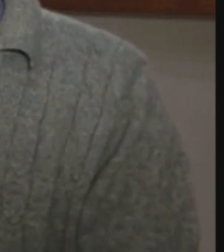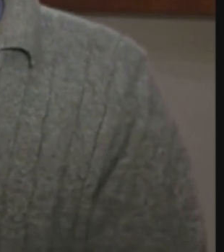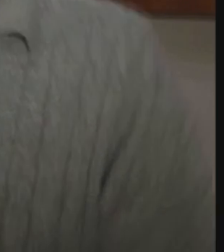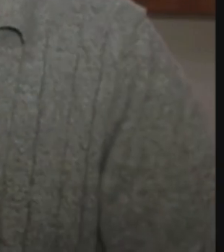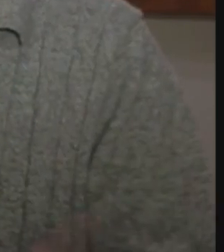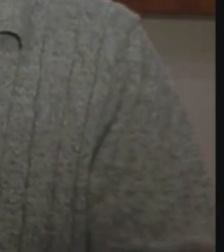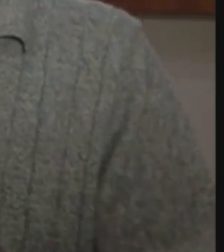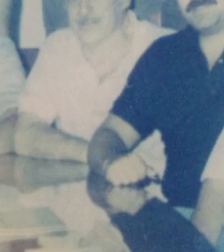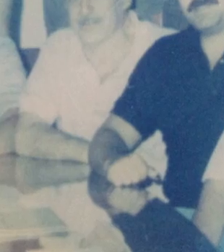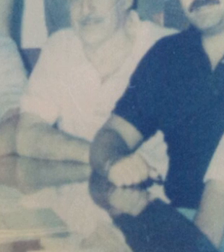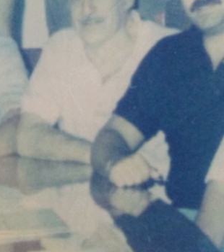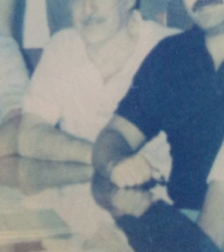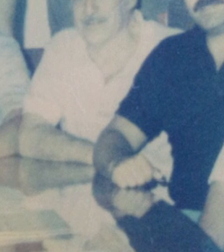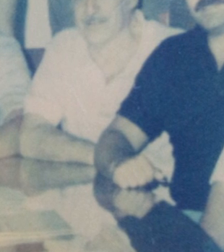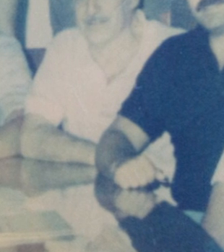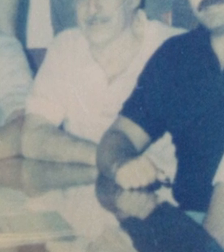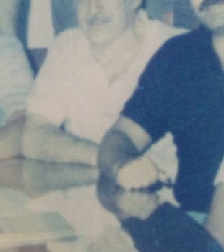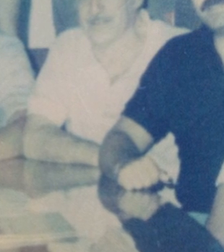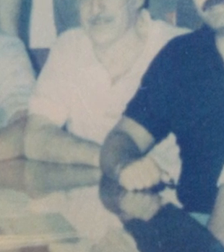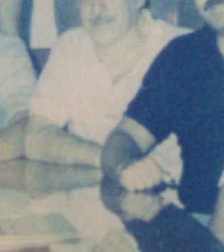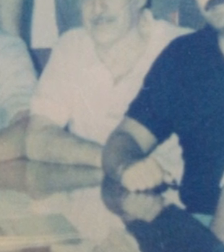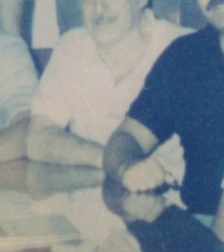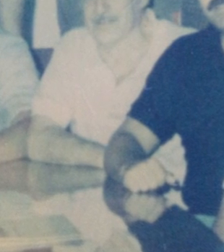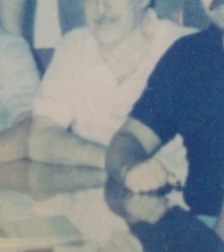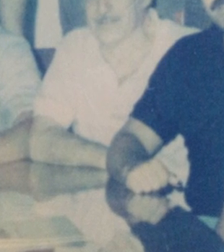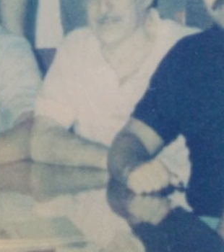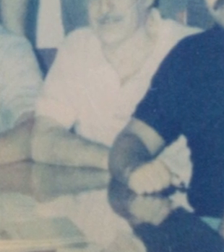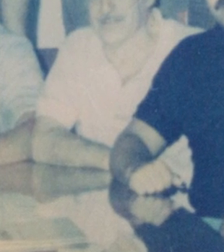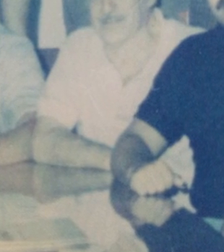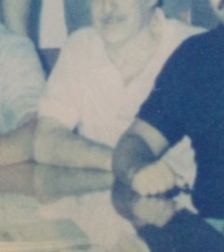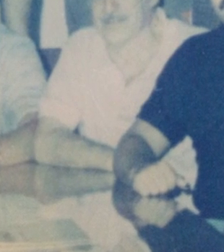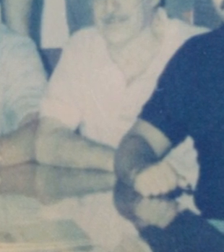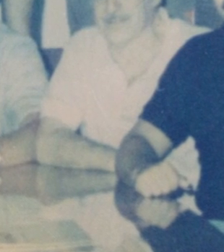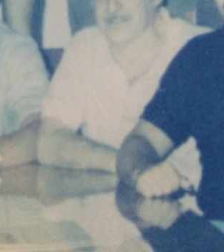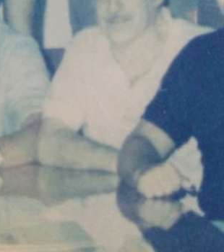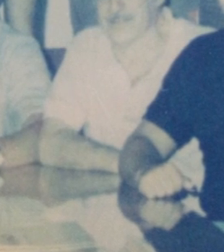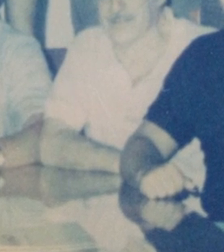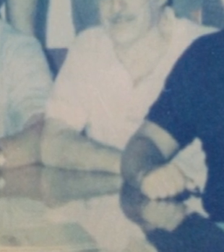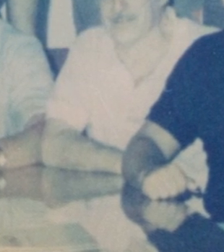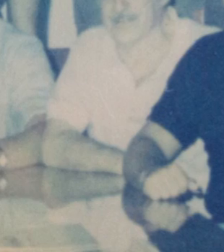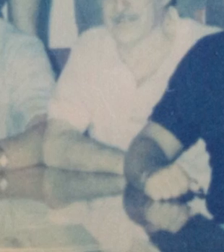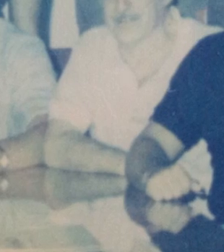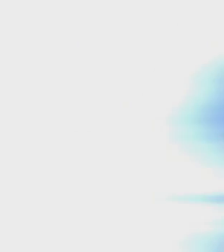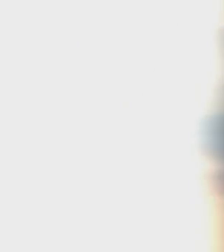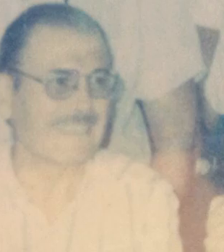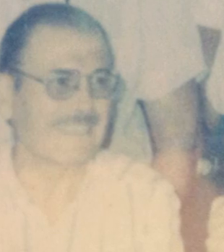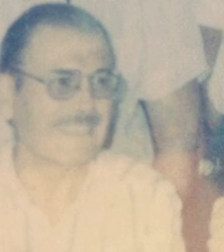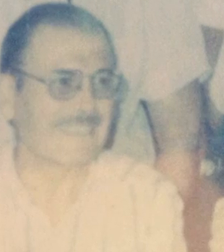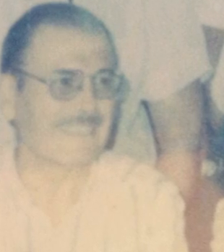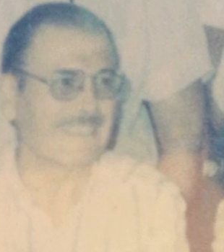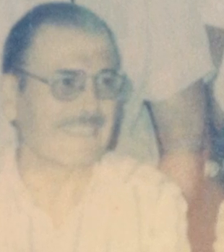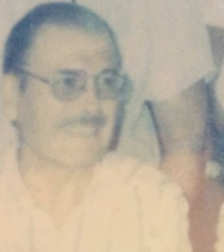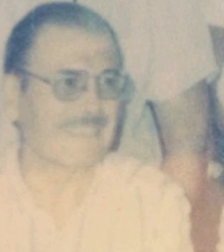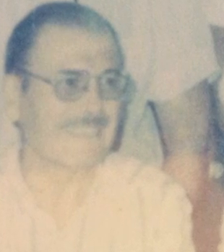aporte junto a otra gente, ¿no? Y en épocas muy difíciles eso se vino en contra y, bueno, le tocó